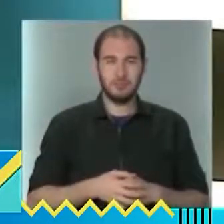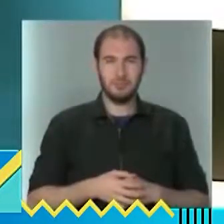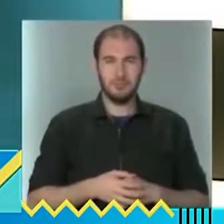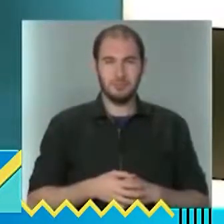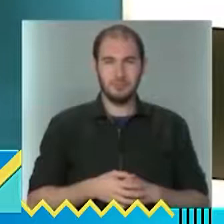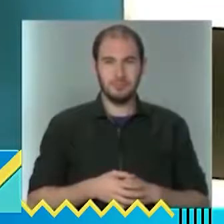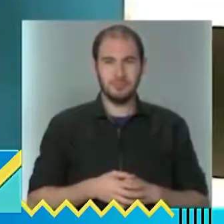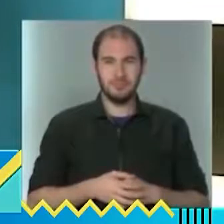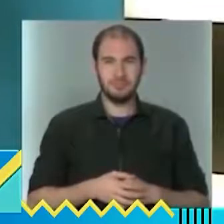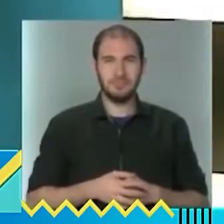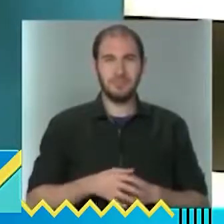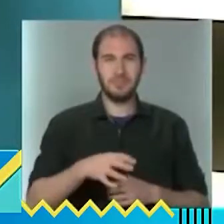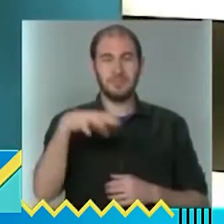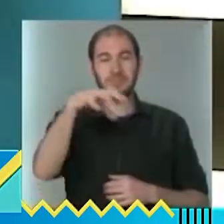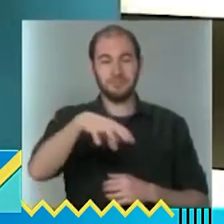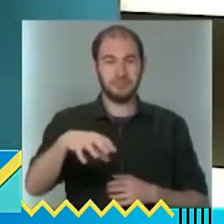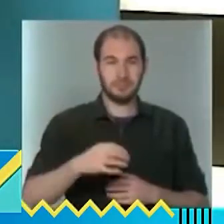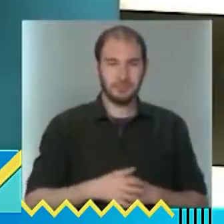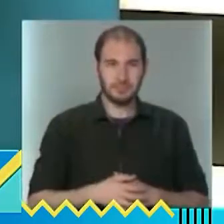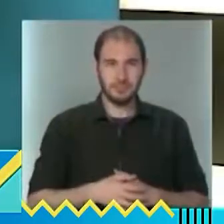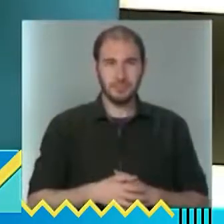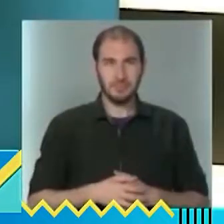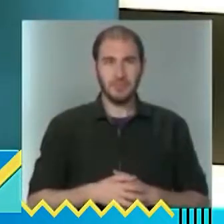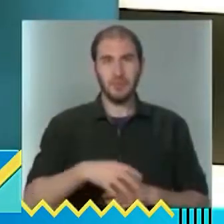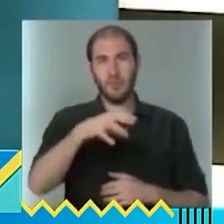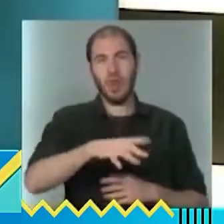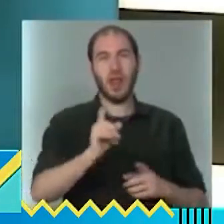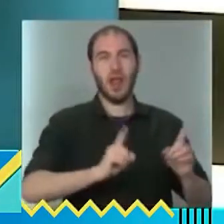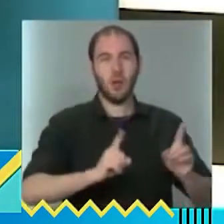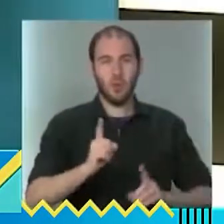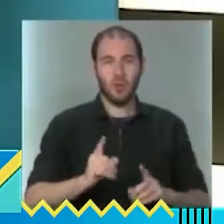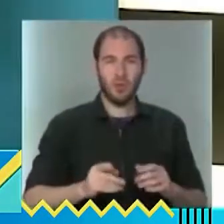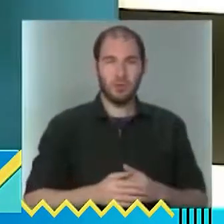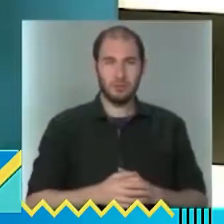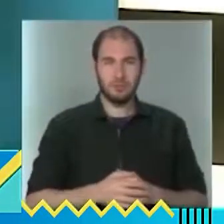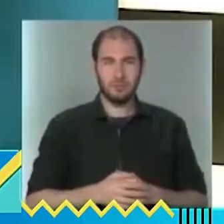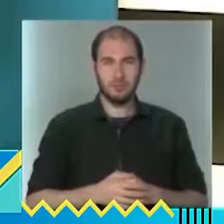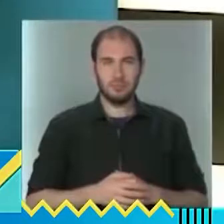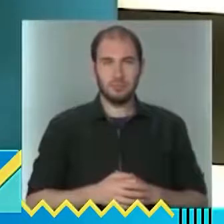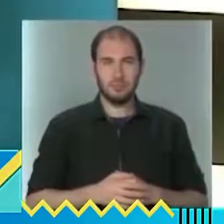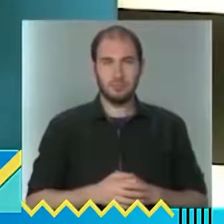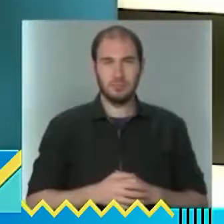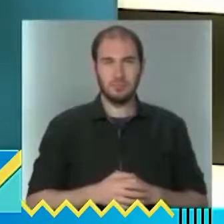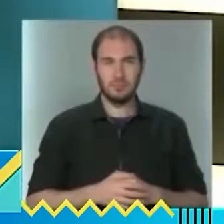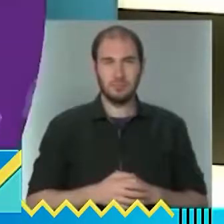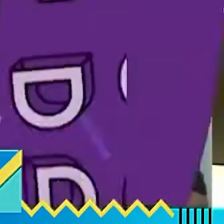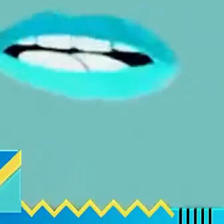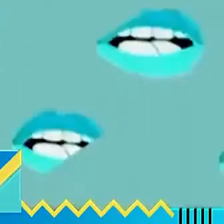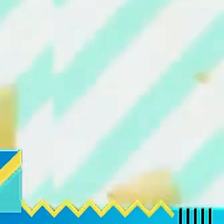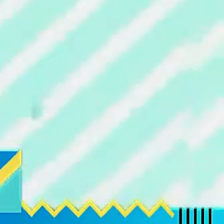yo creo que hay en ciertos lugares o de alguna manera no te los